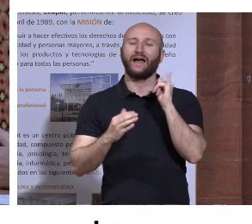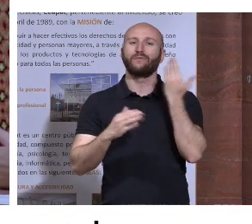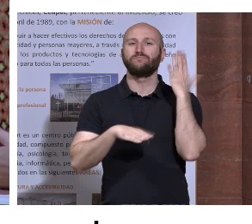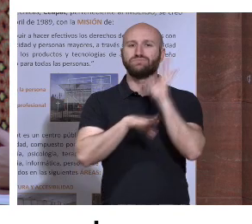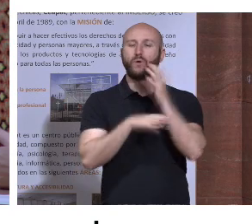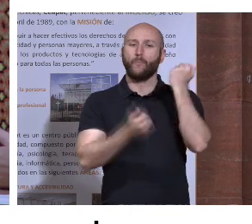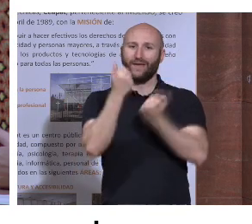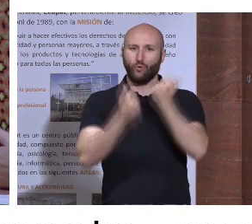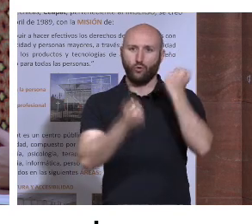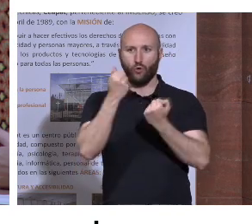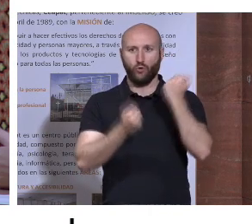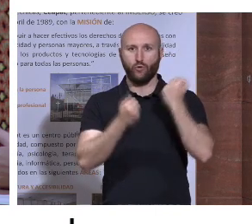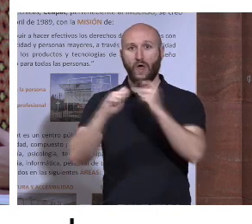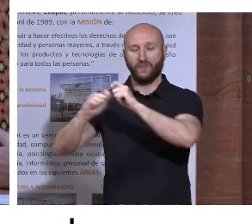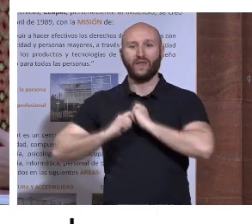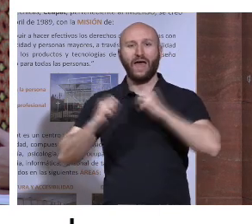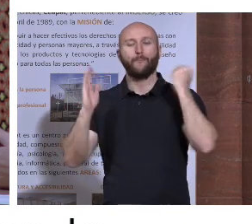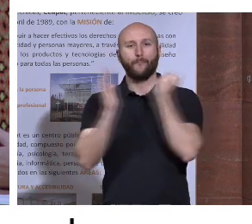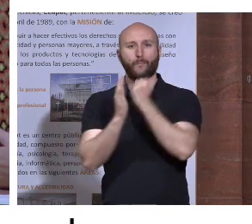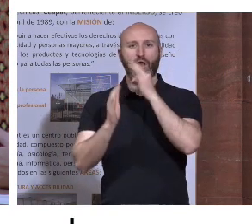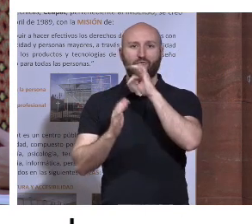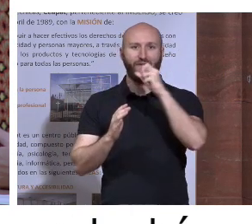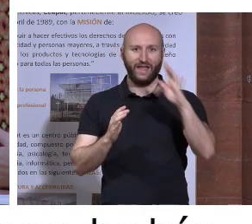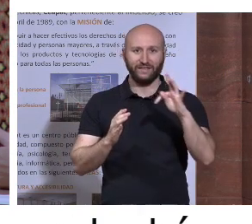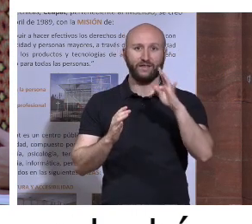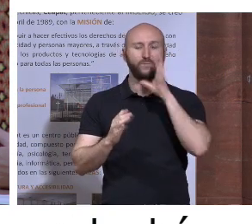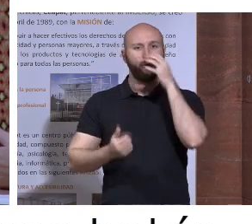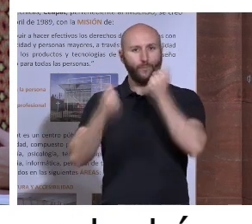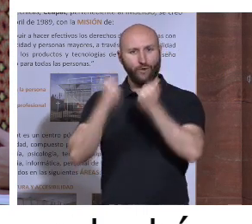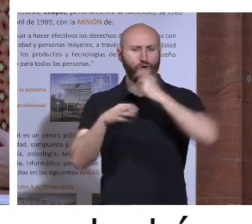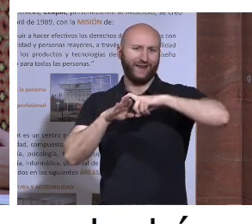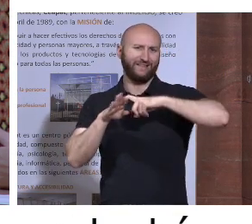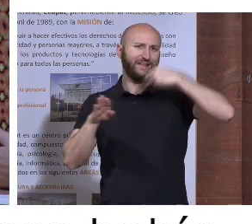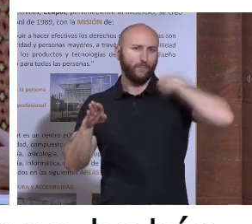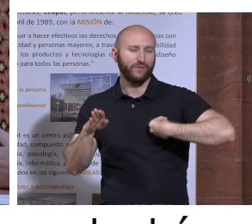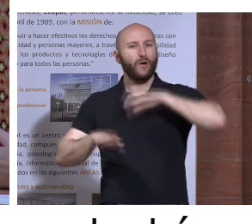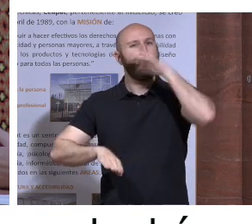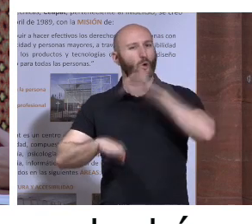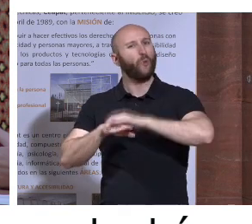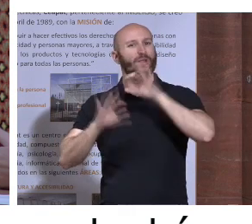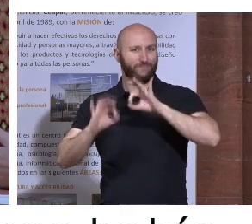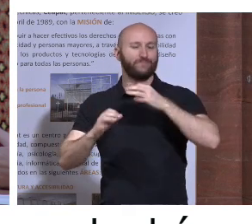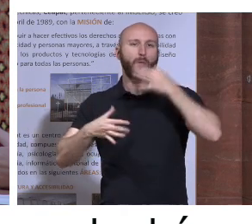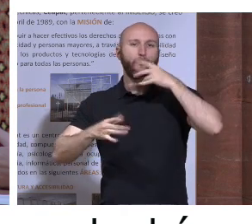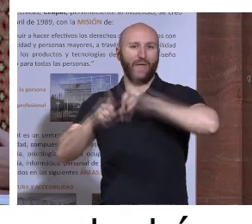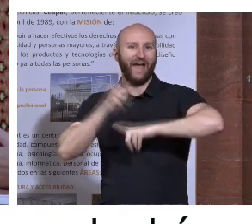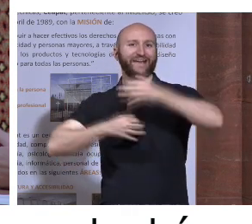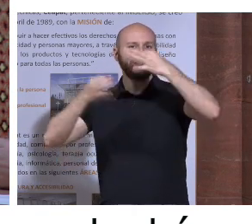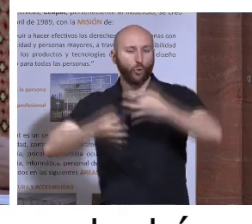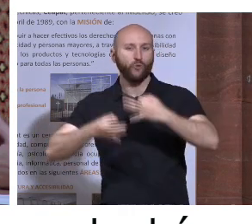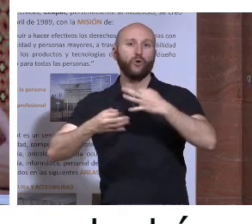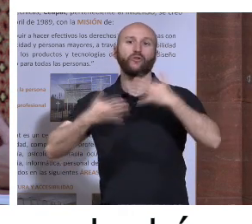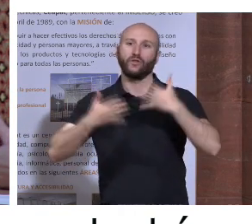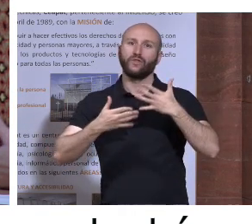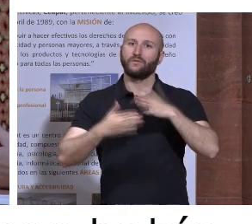vehículo que nos había cedido FIA dentro del programa FIAT Autónomo, un vehículo de estas características, y tuvimos la posibilidad